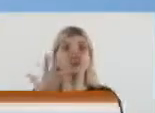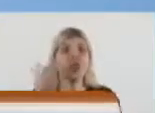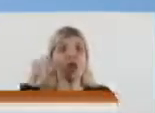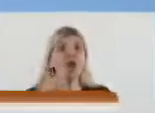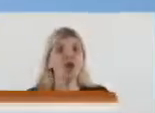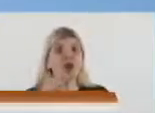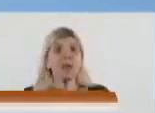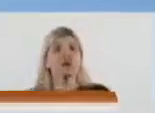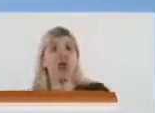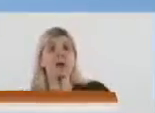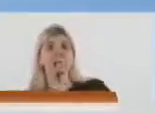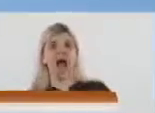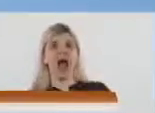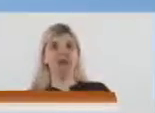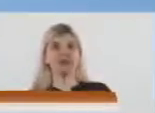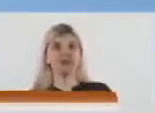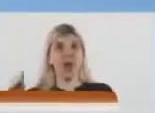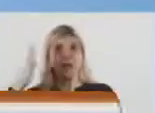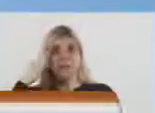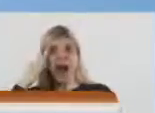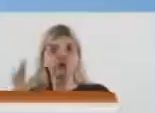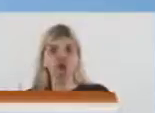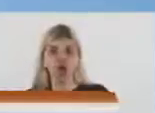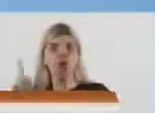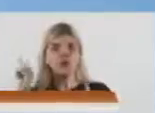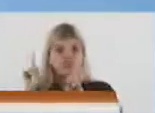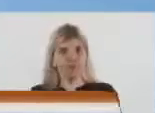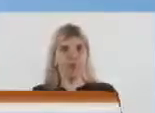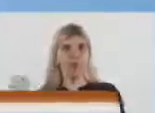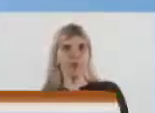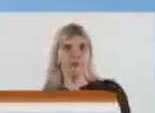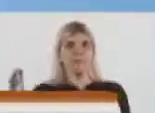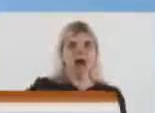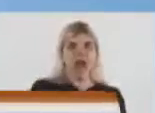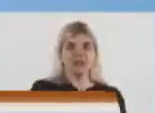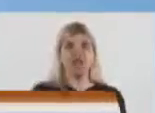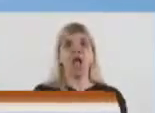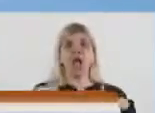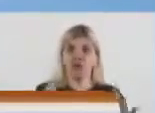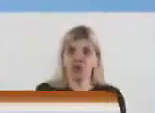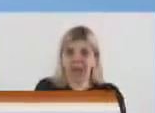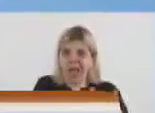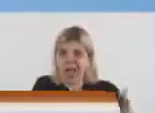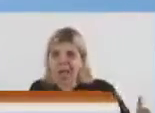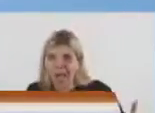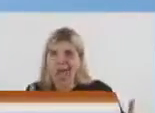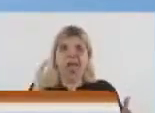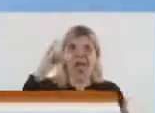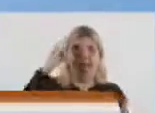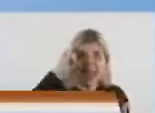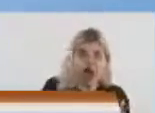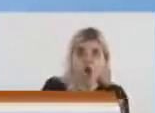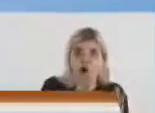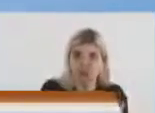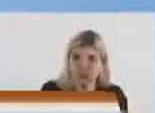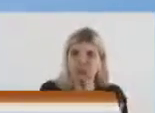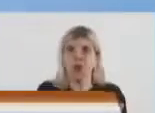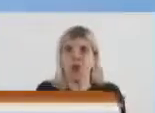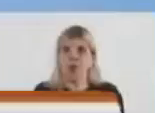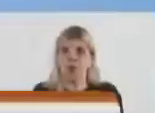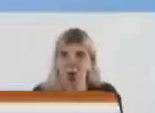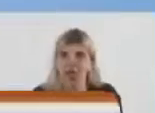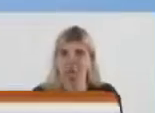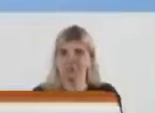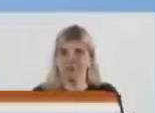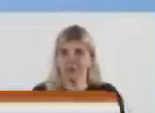durante el mes de marzo es decir que la argentina podría durante el mes de enero hacer uso de esa